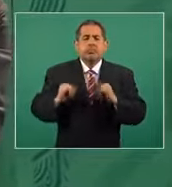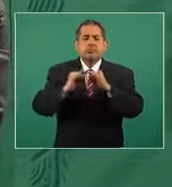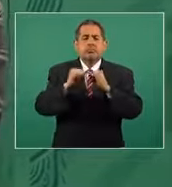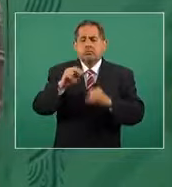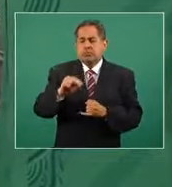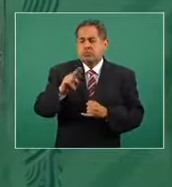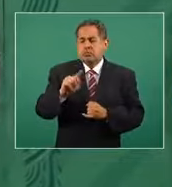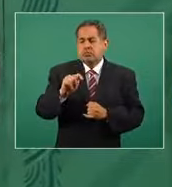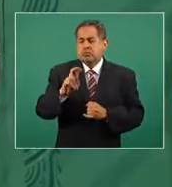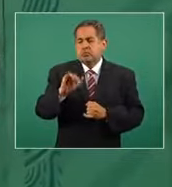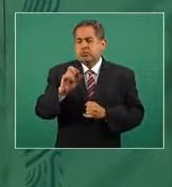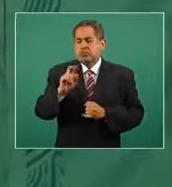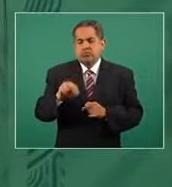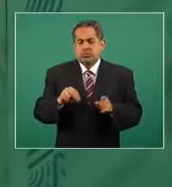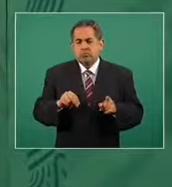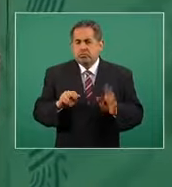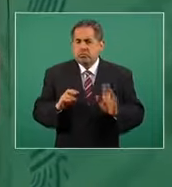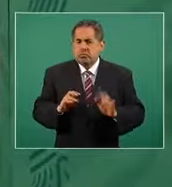Nutrición.